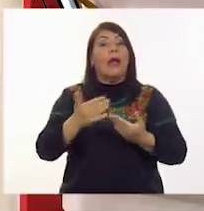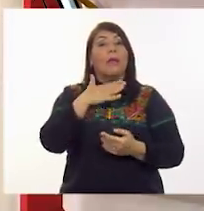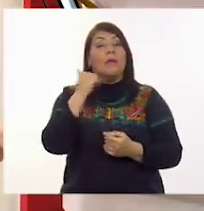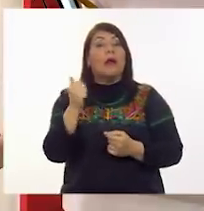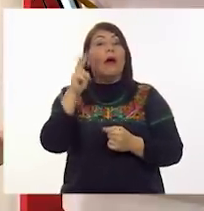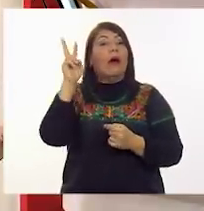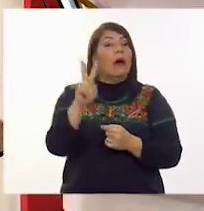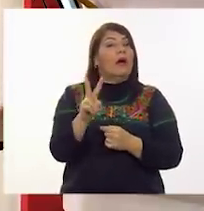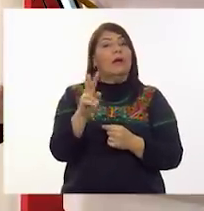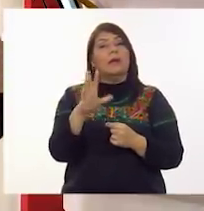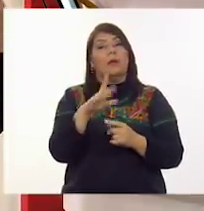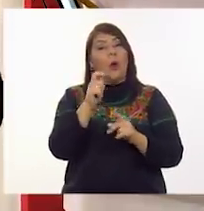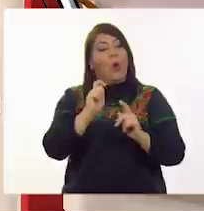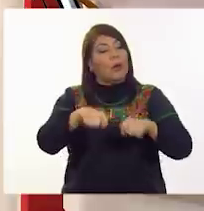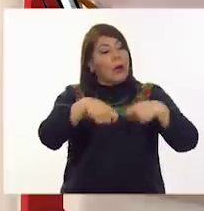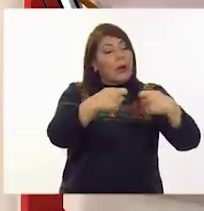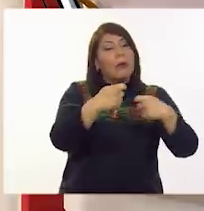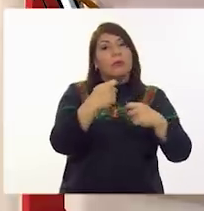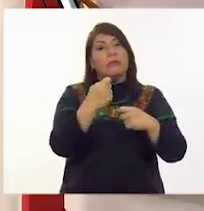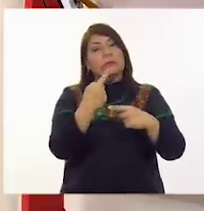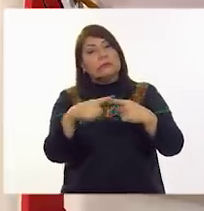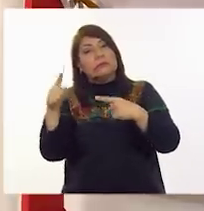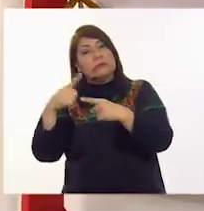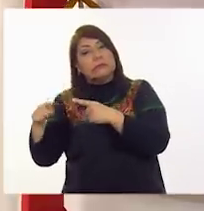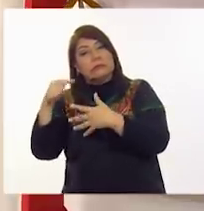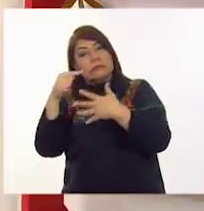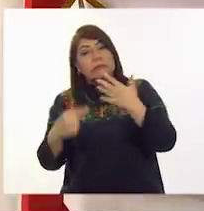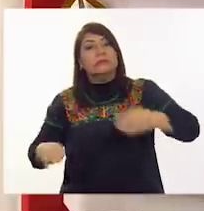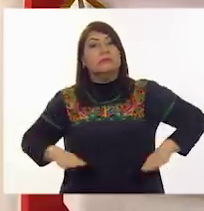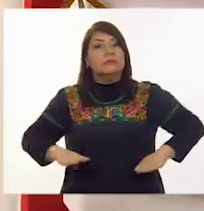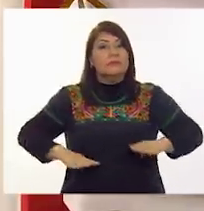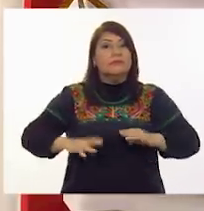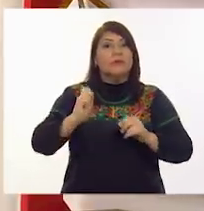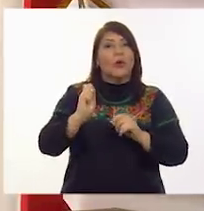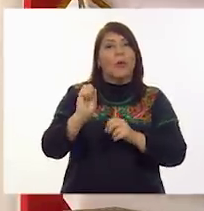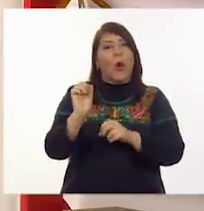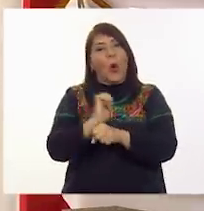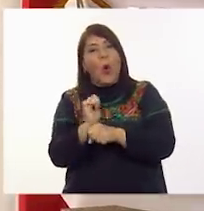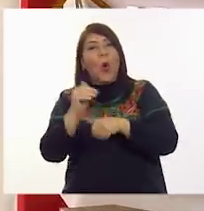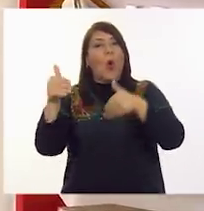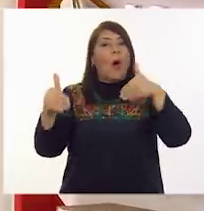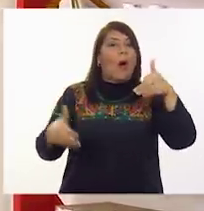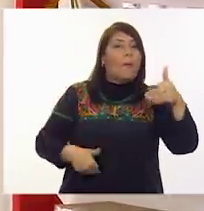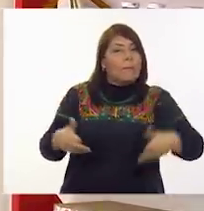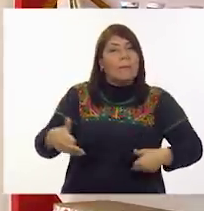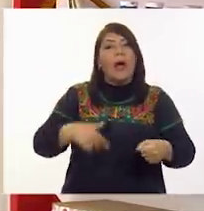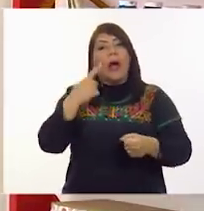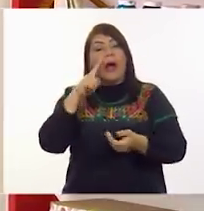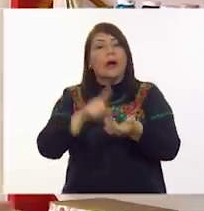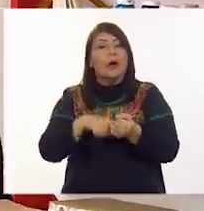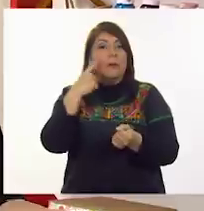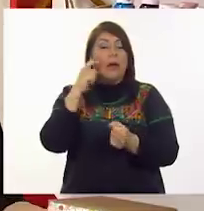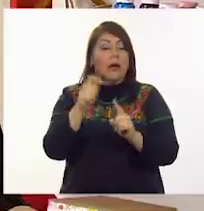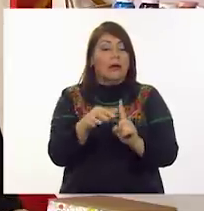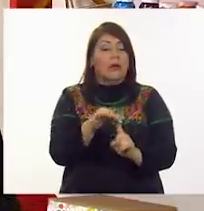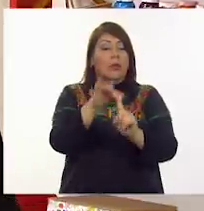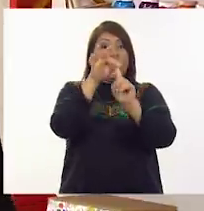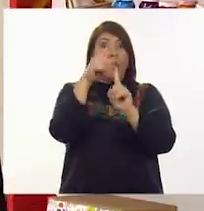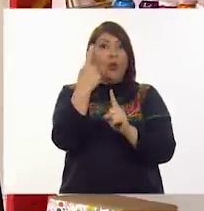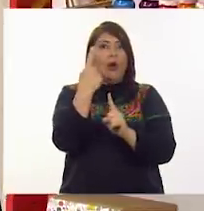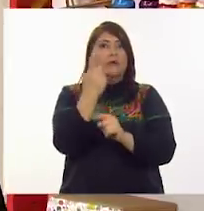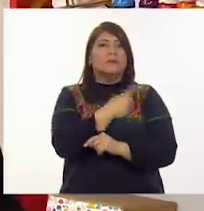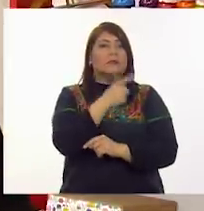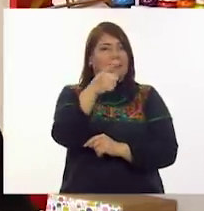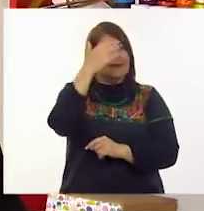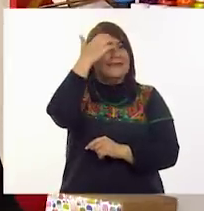papeles maravillosos, pero el primer papel que hizo como solista fue de una historia que seguramente todos ustedes